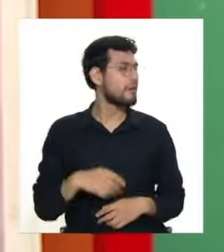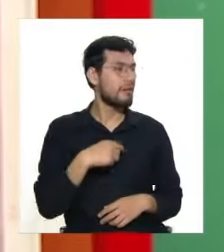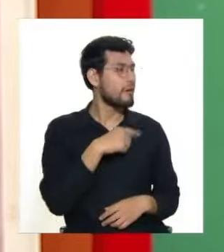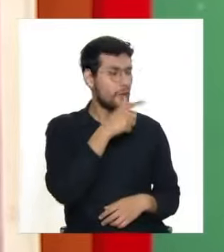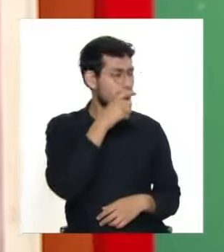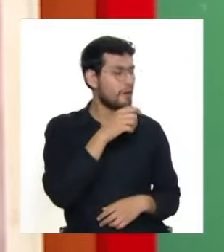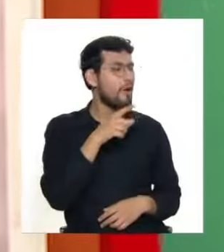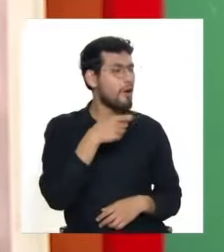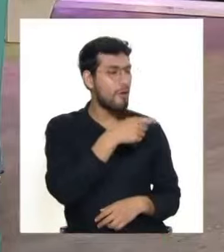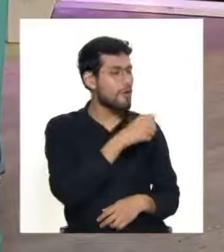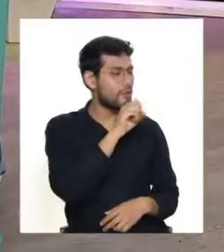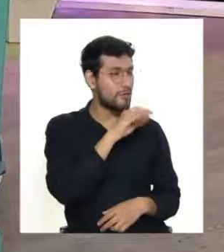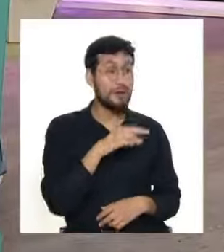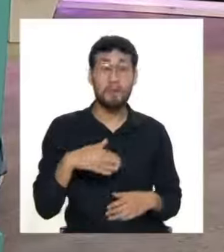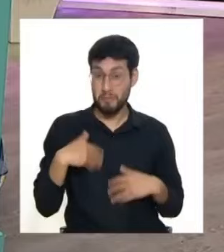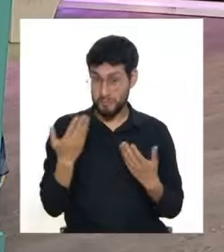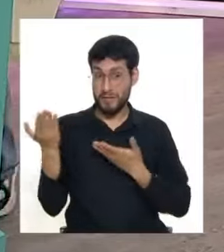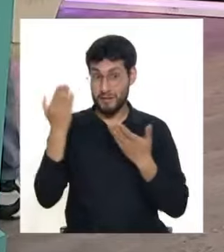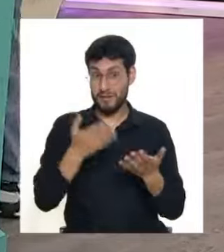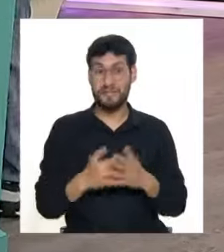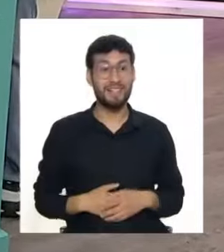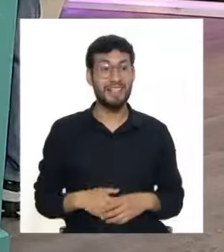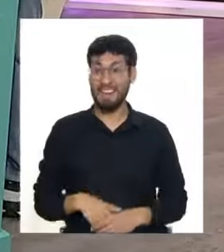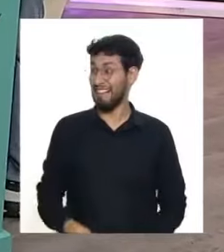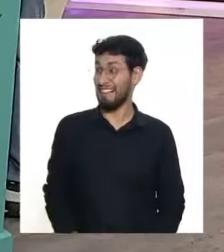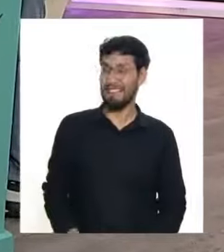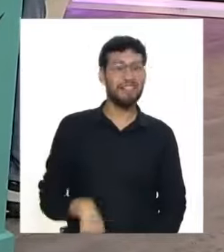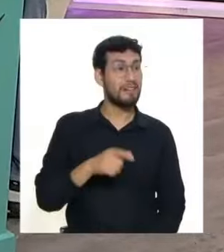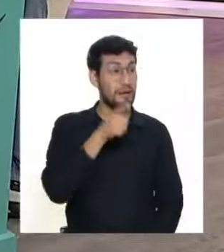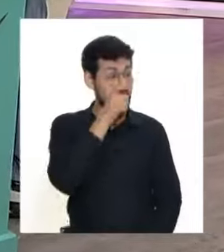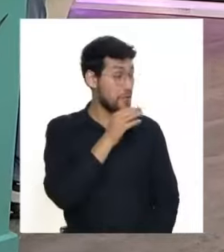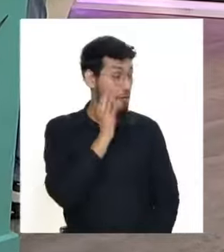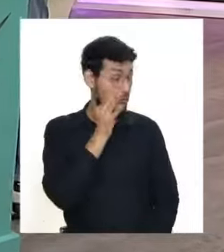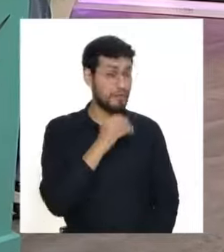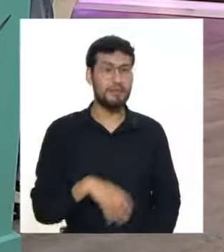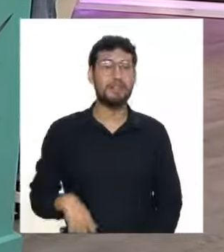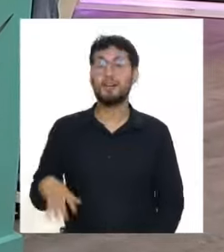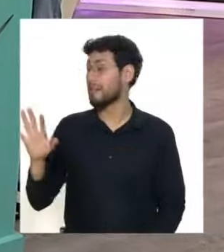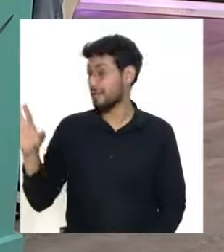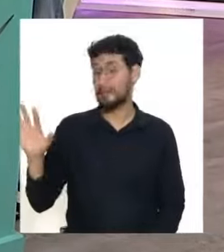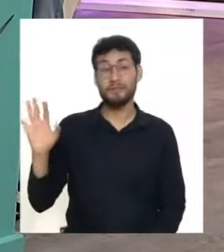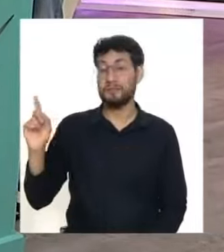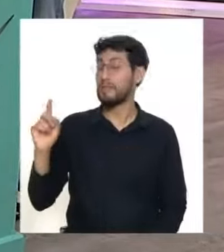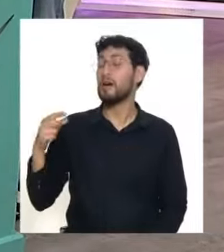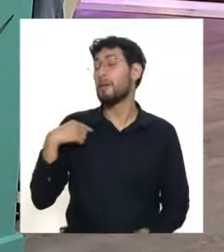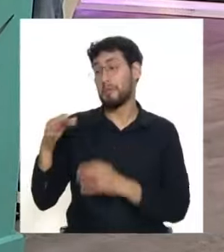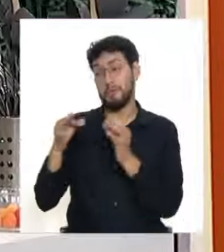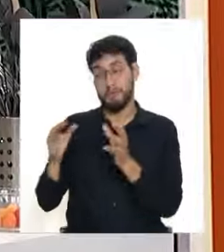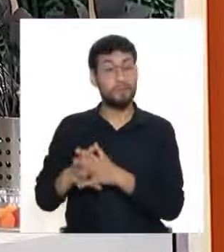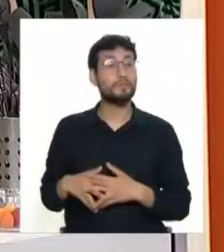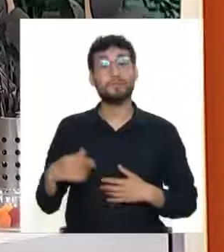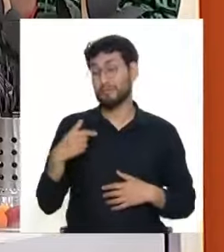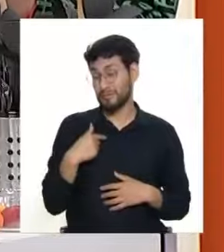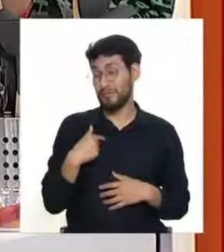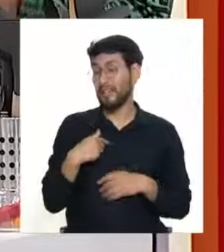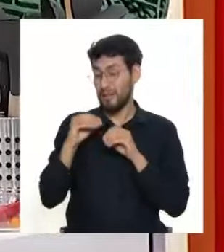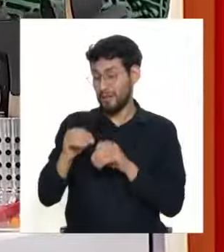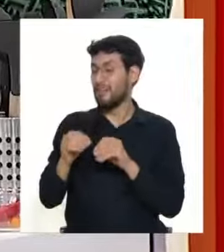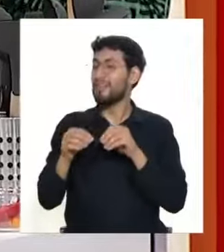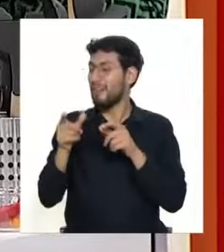No, suri no. Hay que hacer un día para comer. La hormiga sí es bien rica. A ver, chicos, ¿cómo les explico? Yo crío